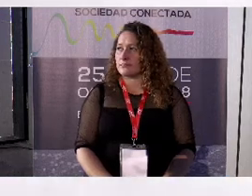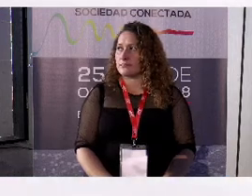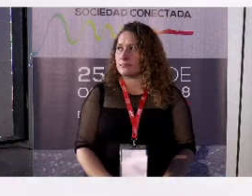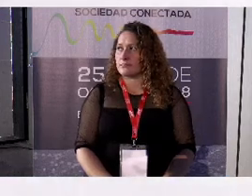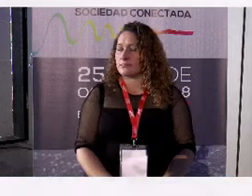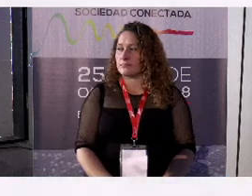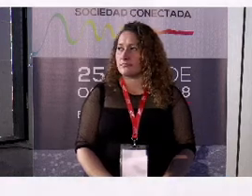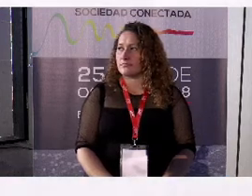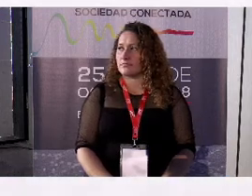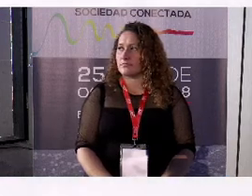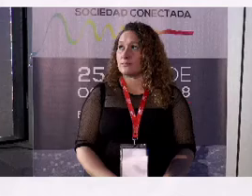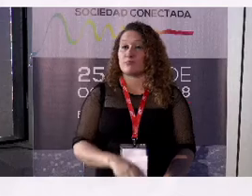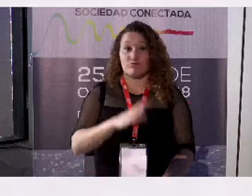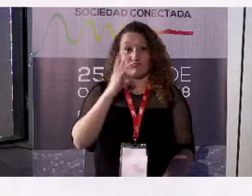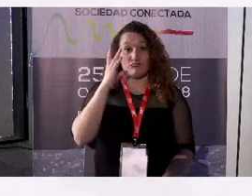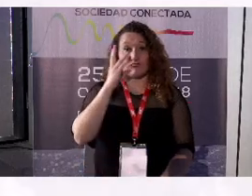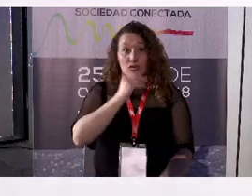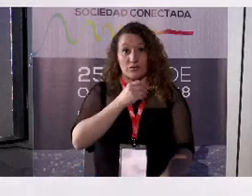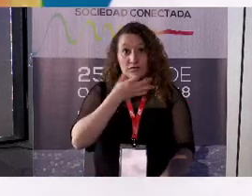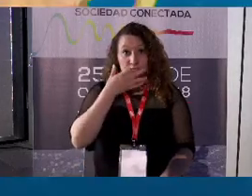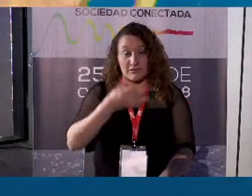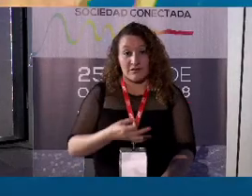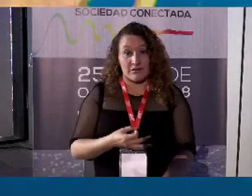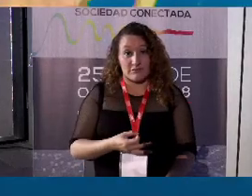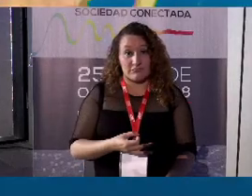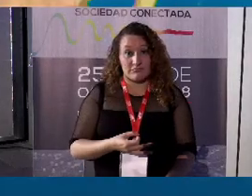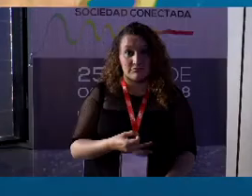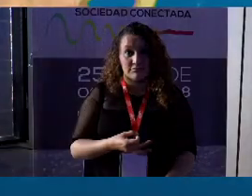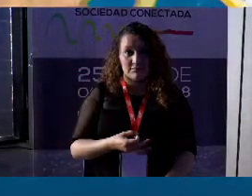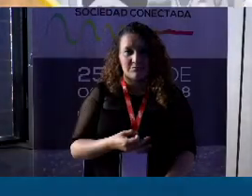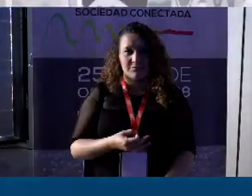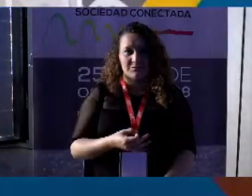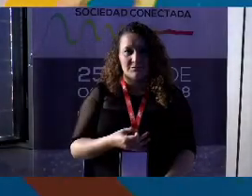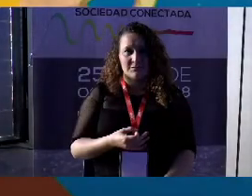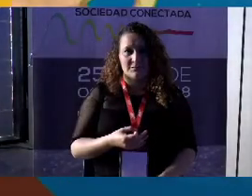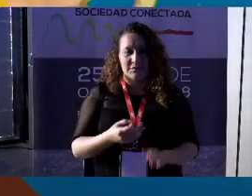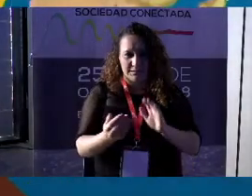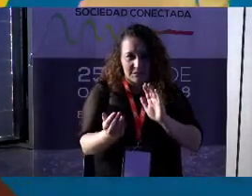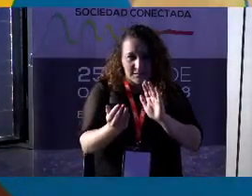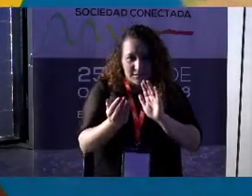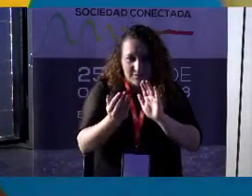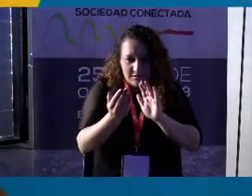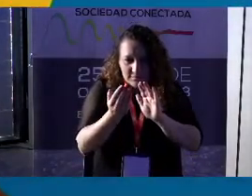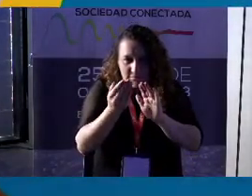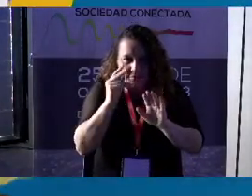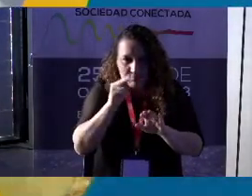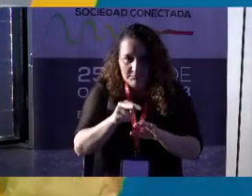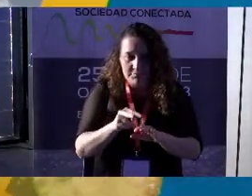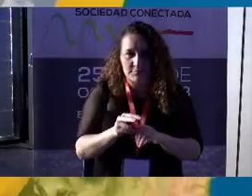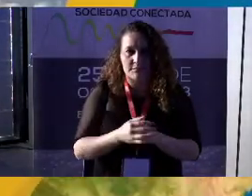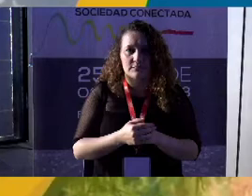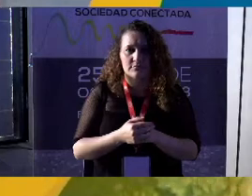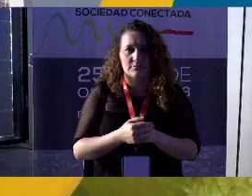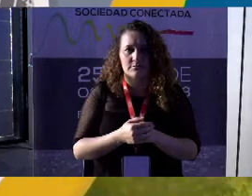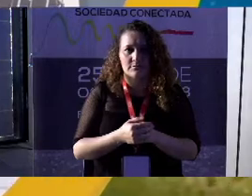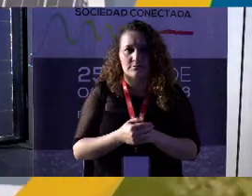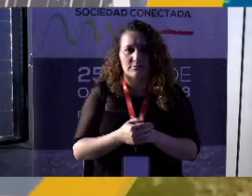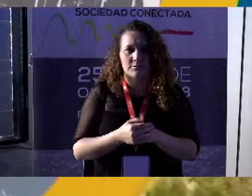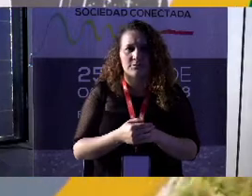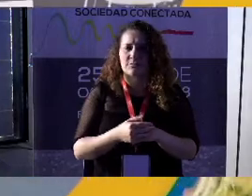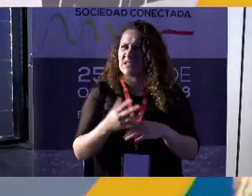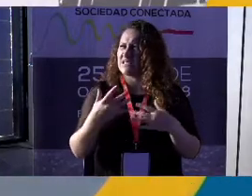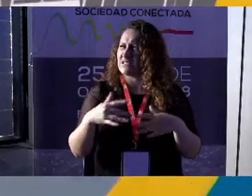video bonito verdad Y si echamos un vistazo más de cerca parece que esto no tiene